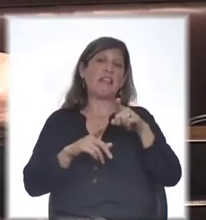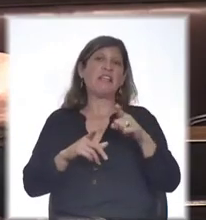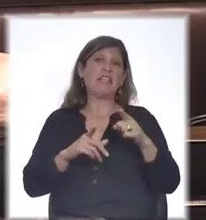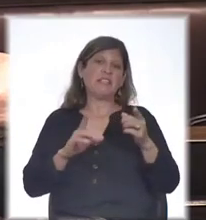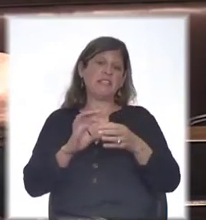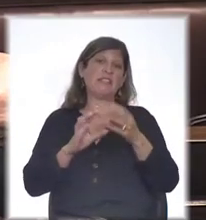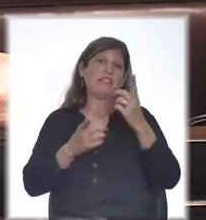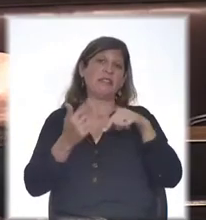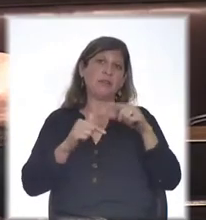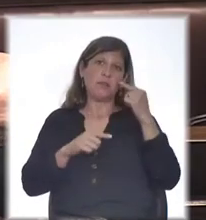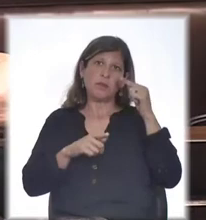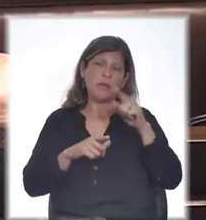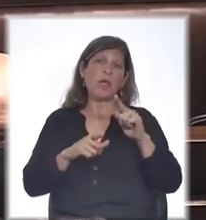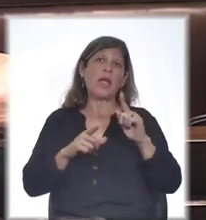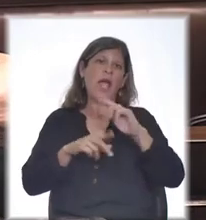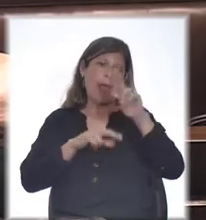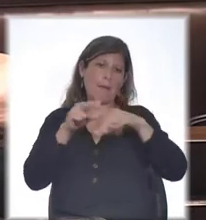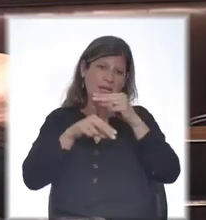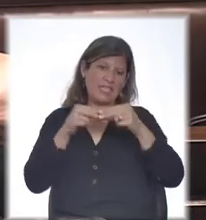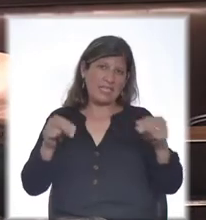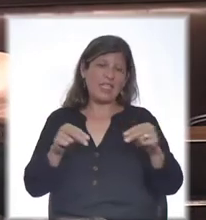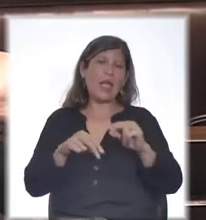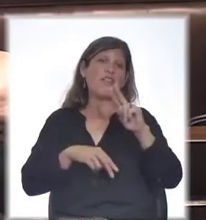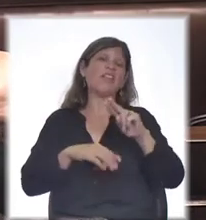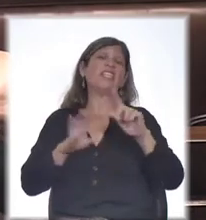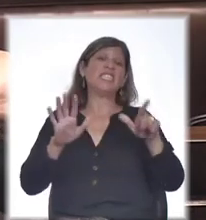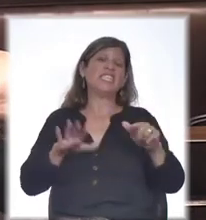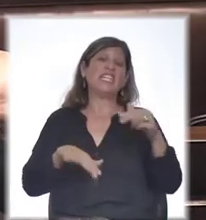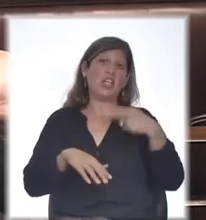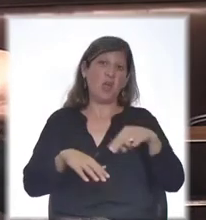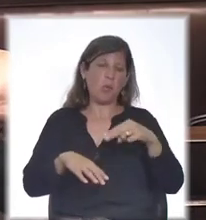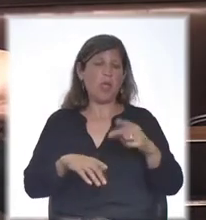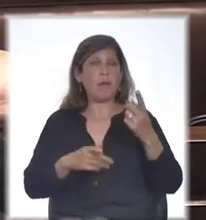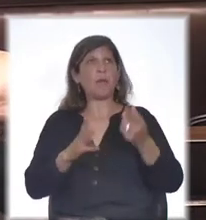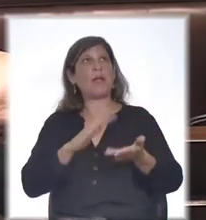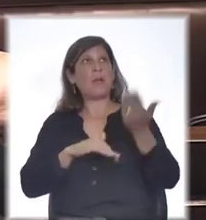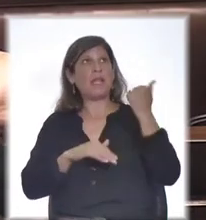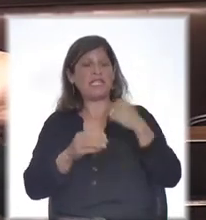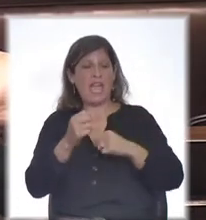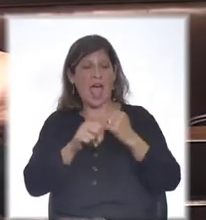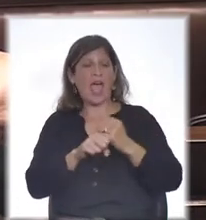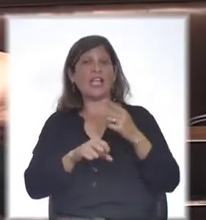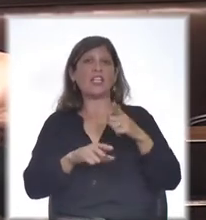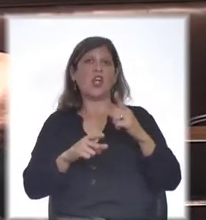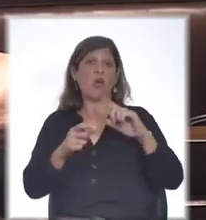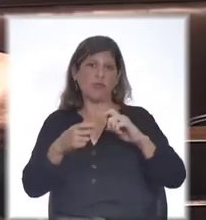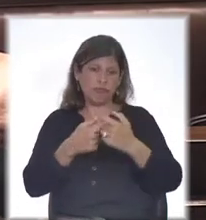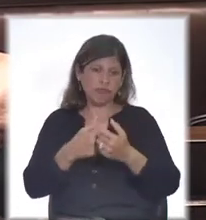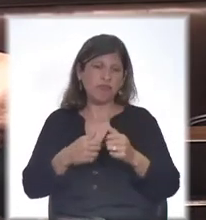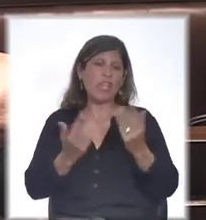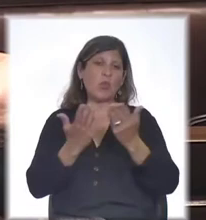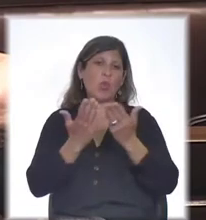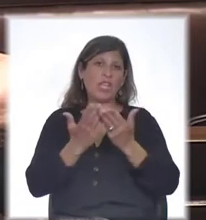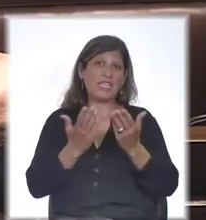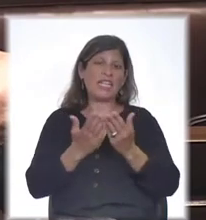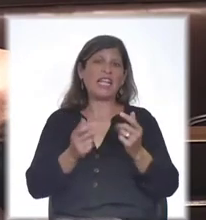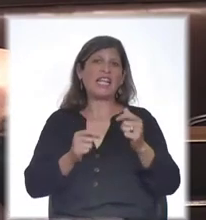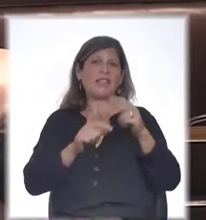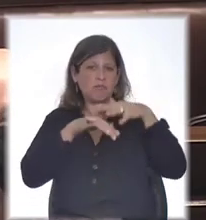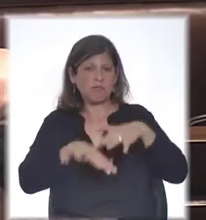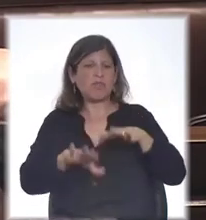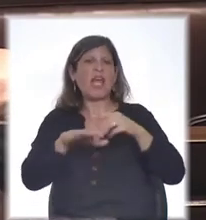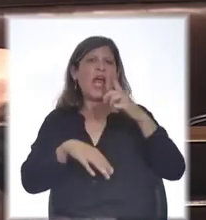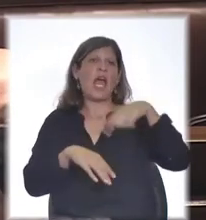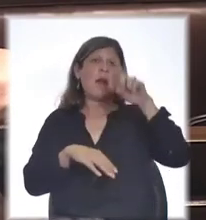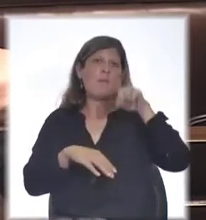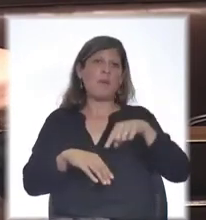el Río de Libertad el 27 de noviembre de aquel año, la reorganización gremial estudiantil, el acto del Francini, el del 1 de mayo